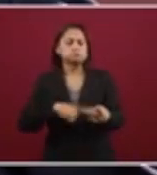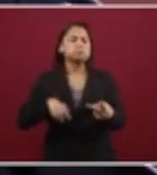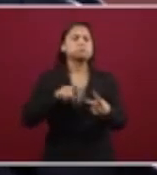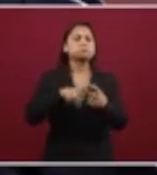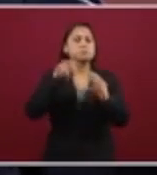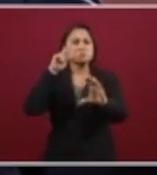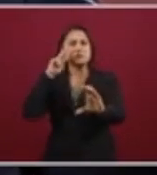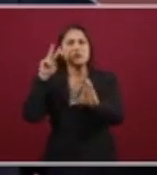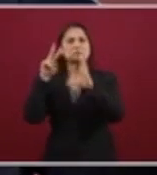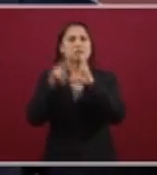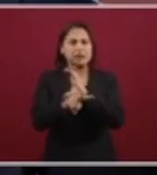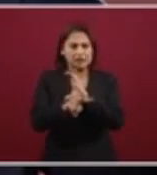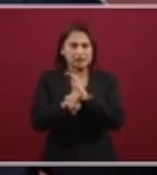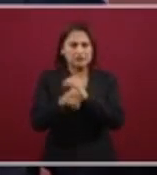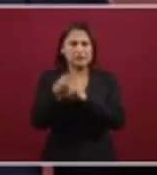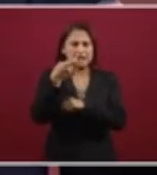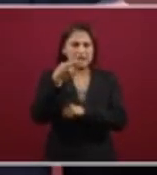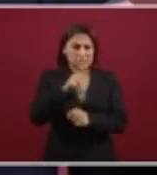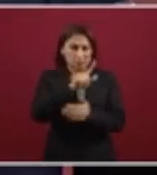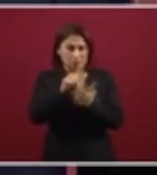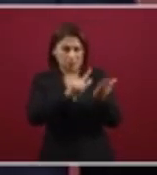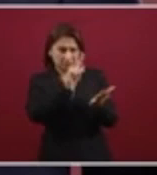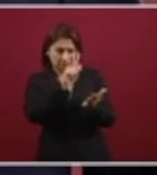robadera generalizada.